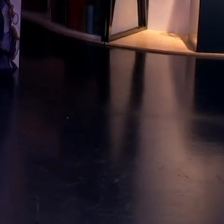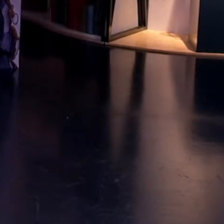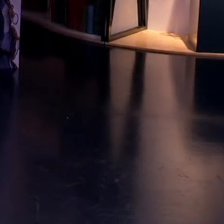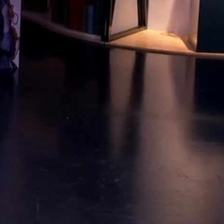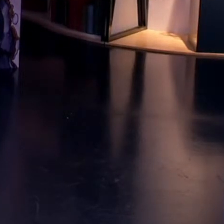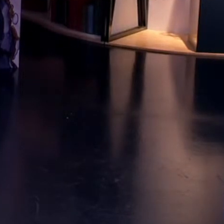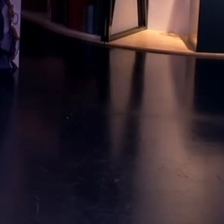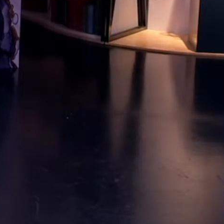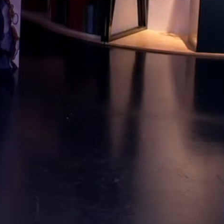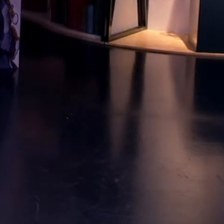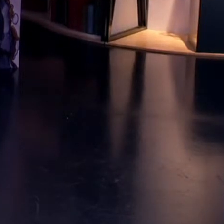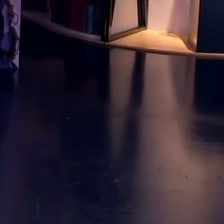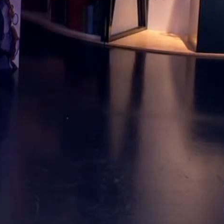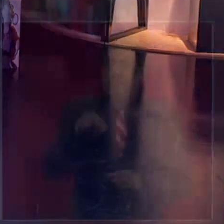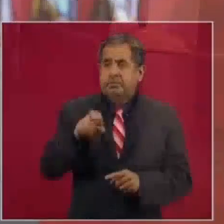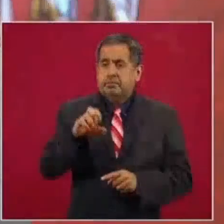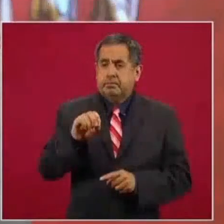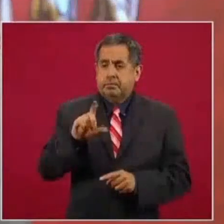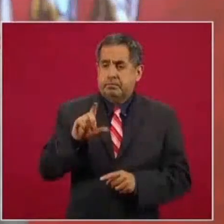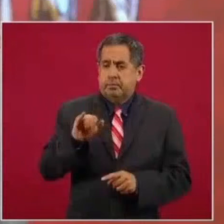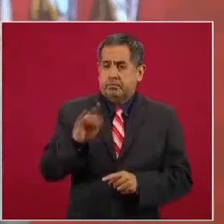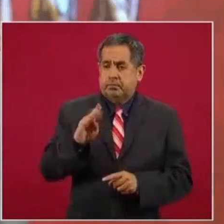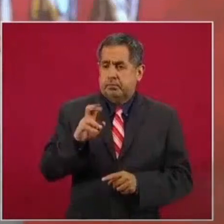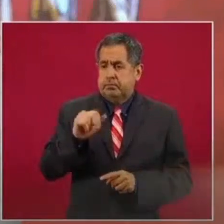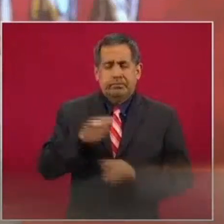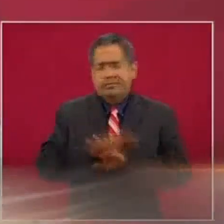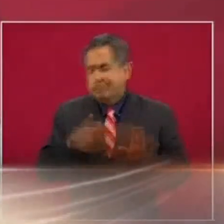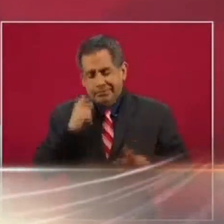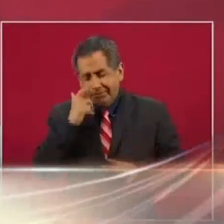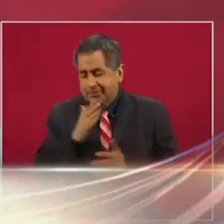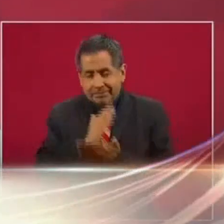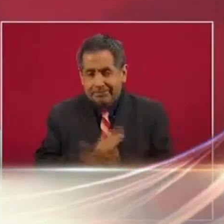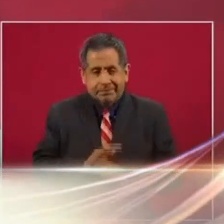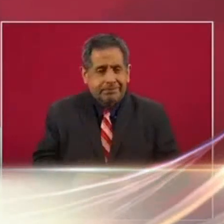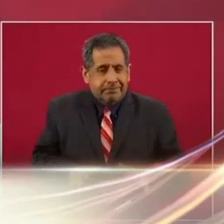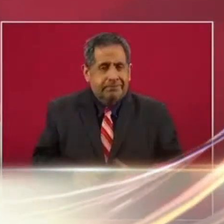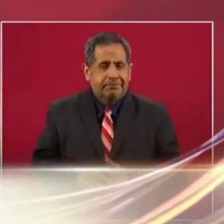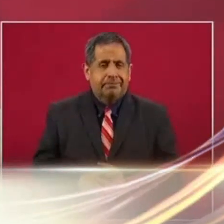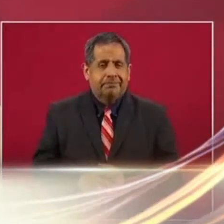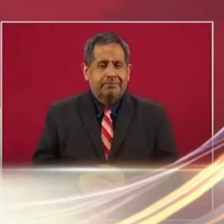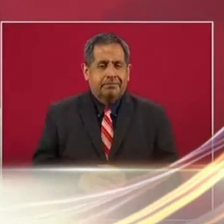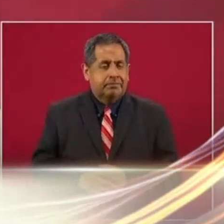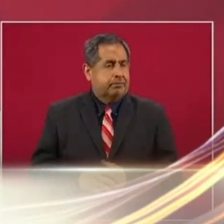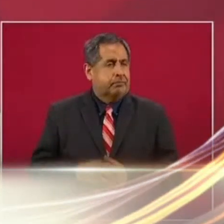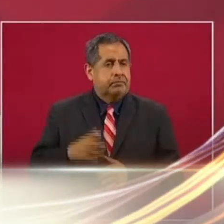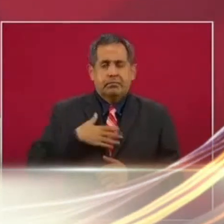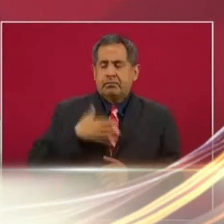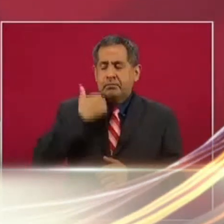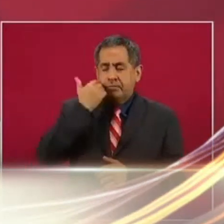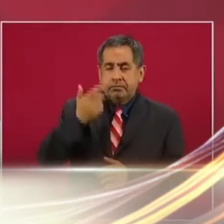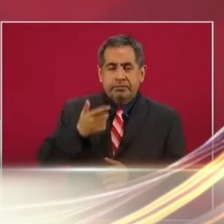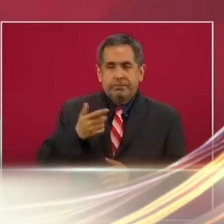año pasado. Me gustaría hasta que se difundiera